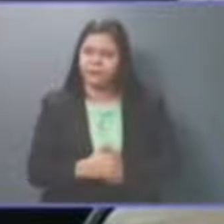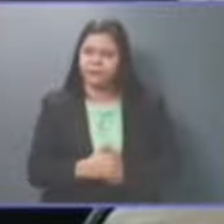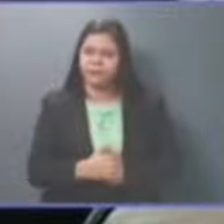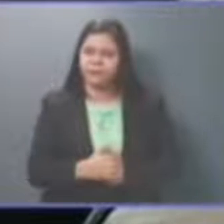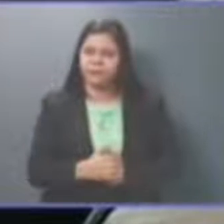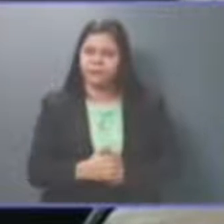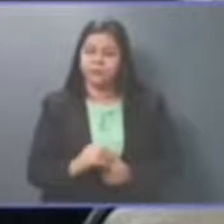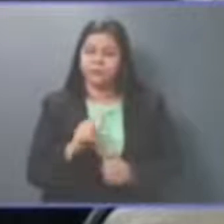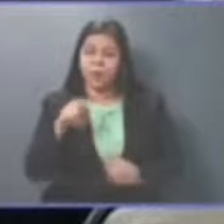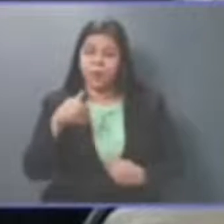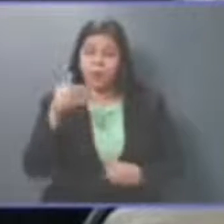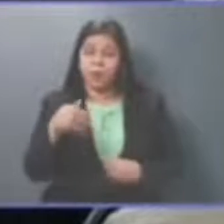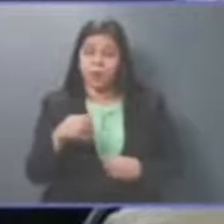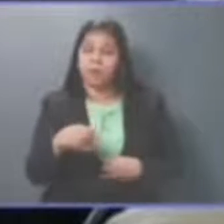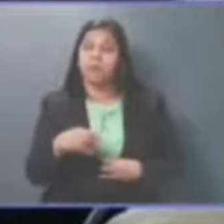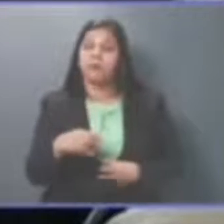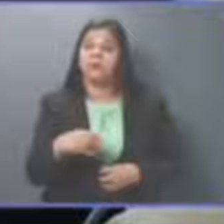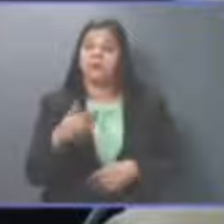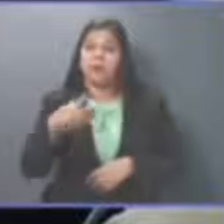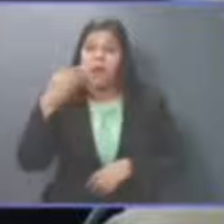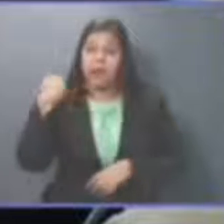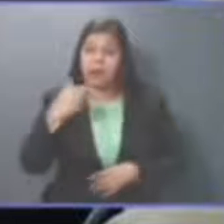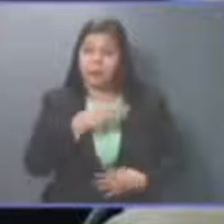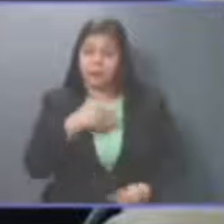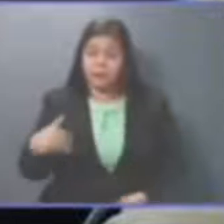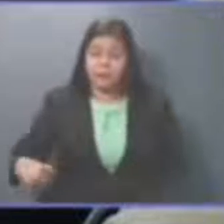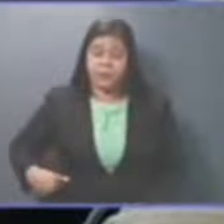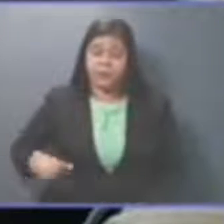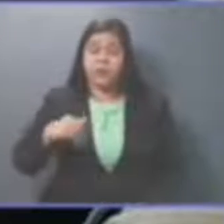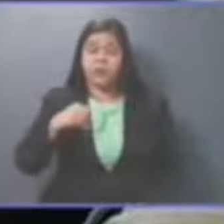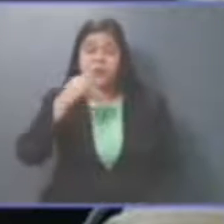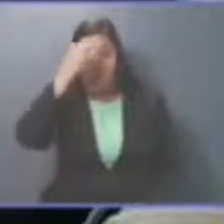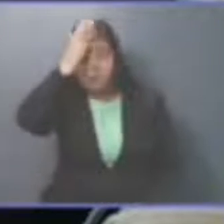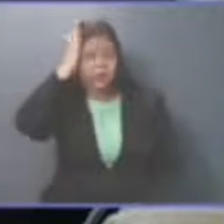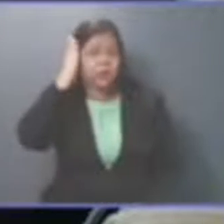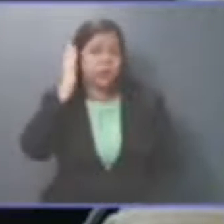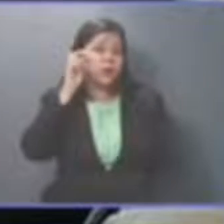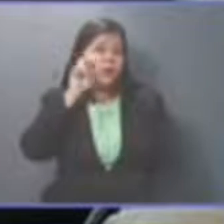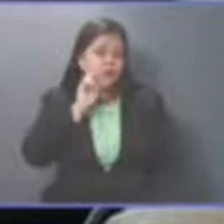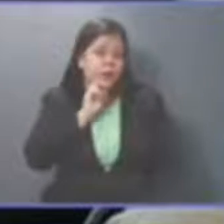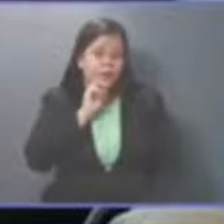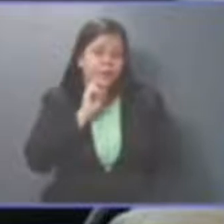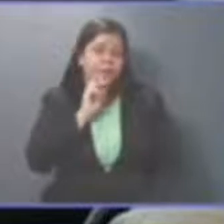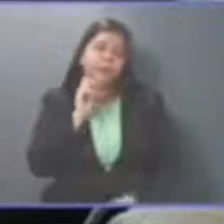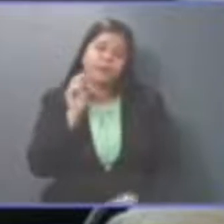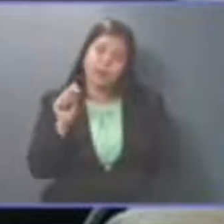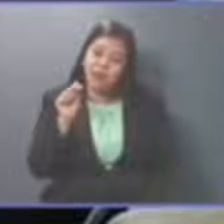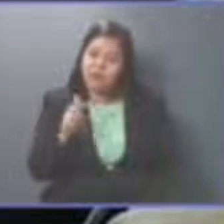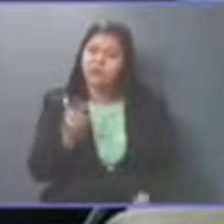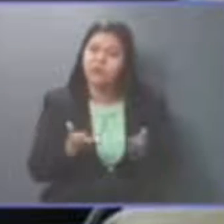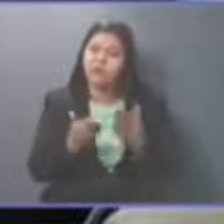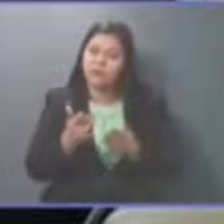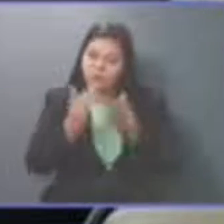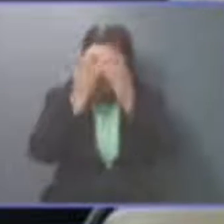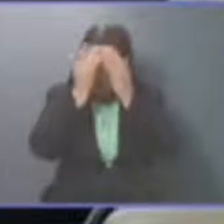en un poco más de un año que llevaba el presidente Nayib Bukele en funciones. Quizás eso les preocupó,